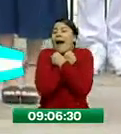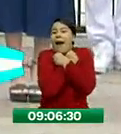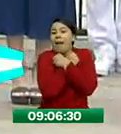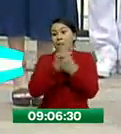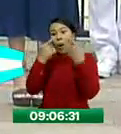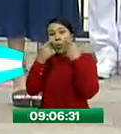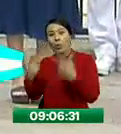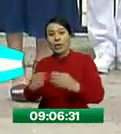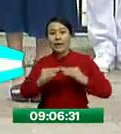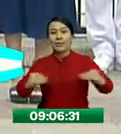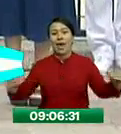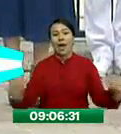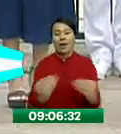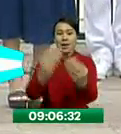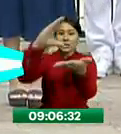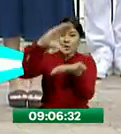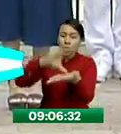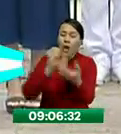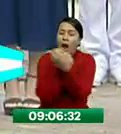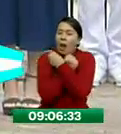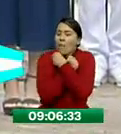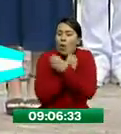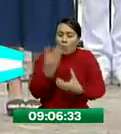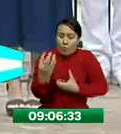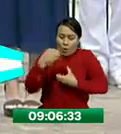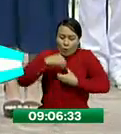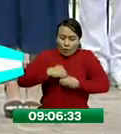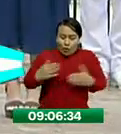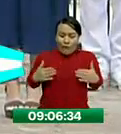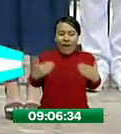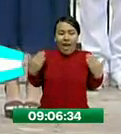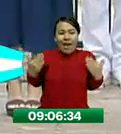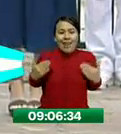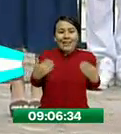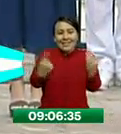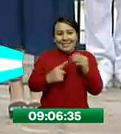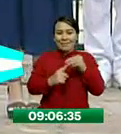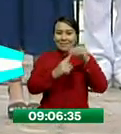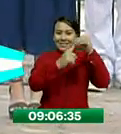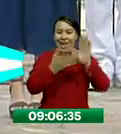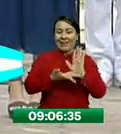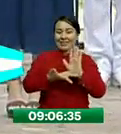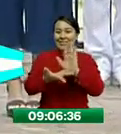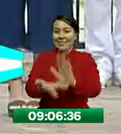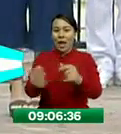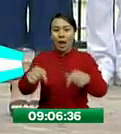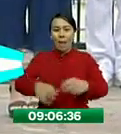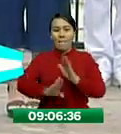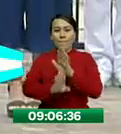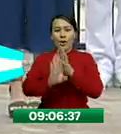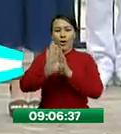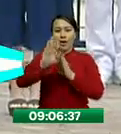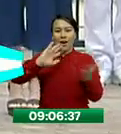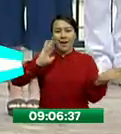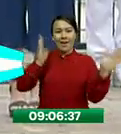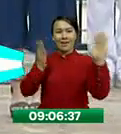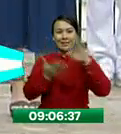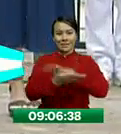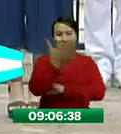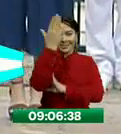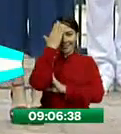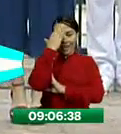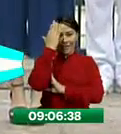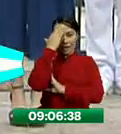nuestra tierra con amor profundo, con orgullo, ser protagonistas de nuestro progreso, saber